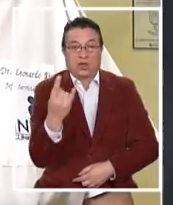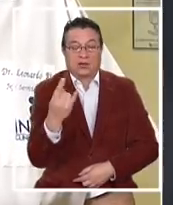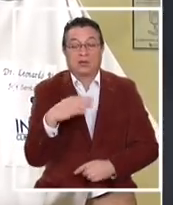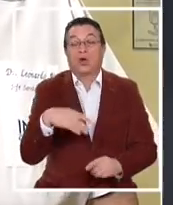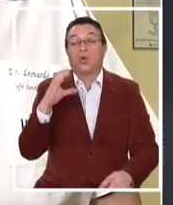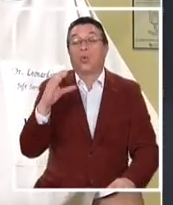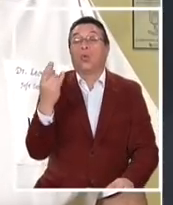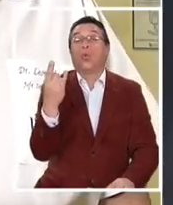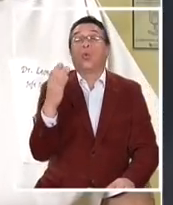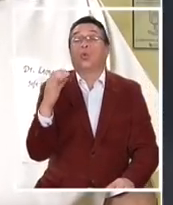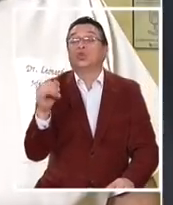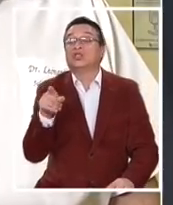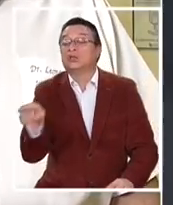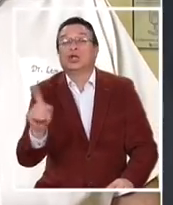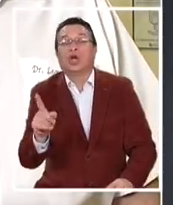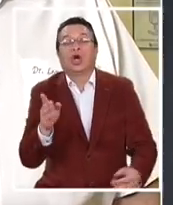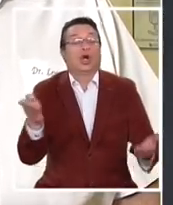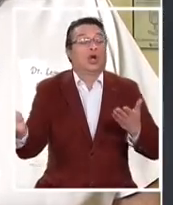en la UCI?